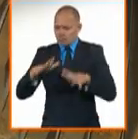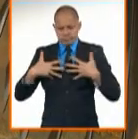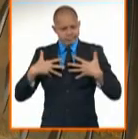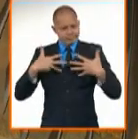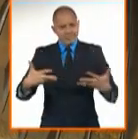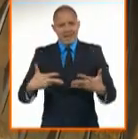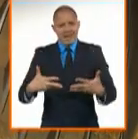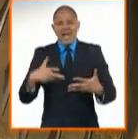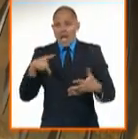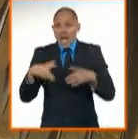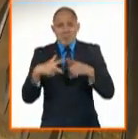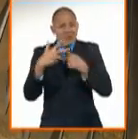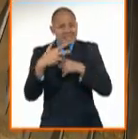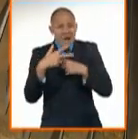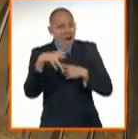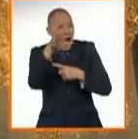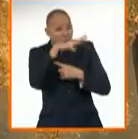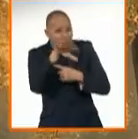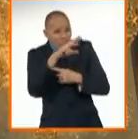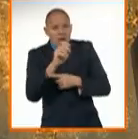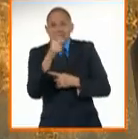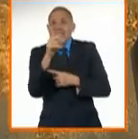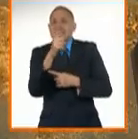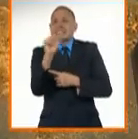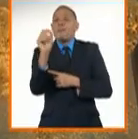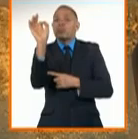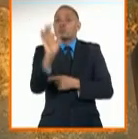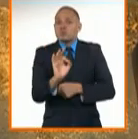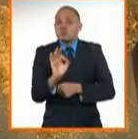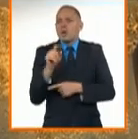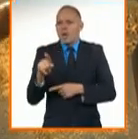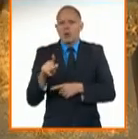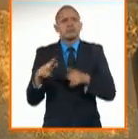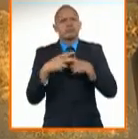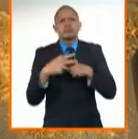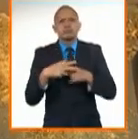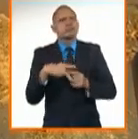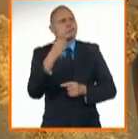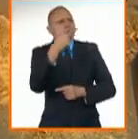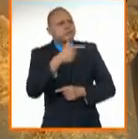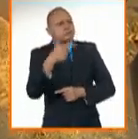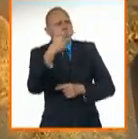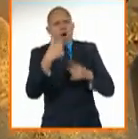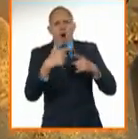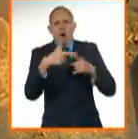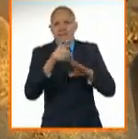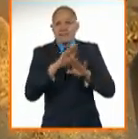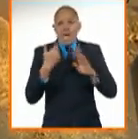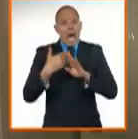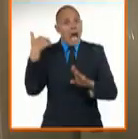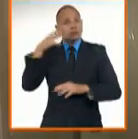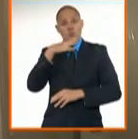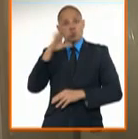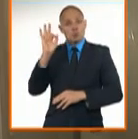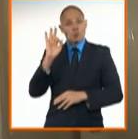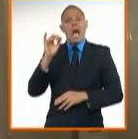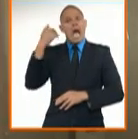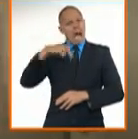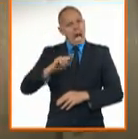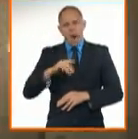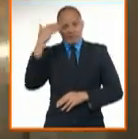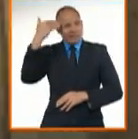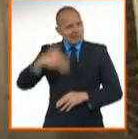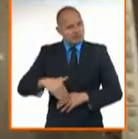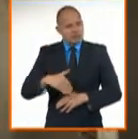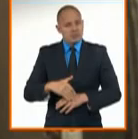de las acciones correctivas estos trabajos sin precedentes en cuba generan ahorros